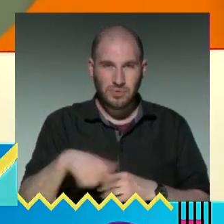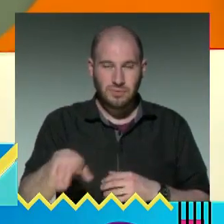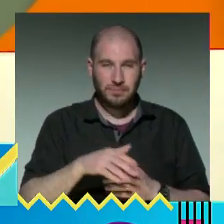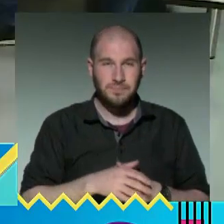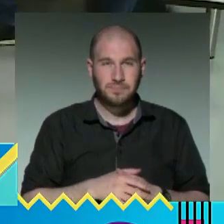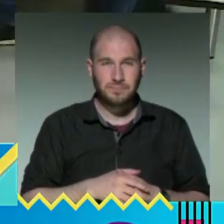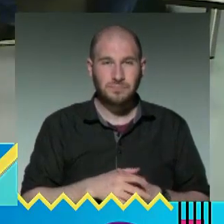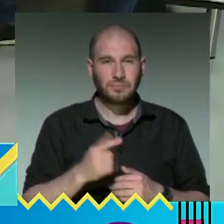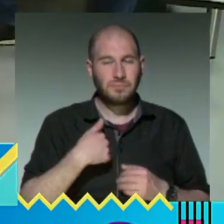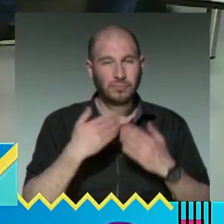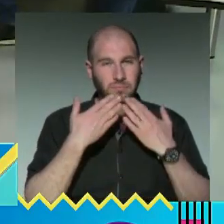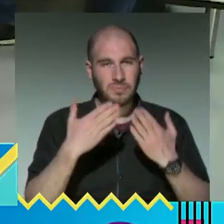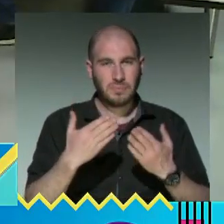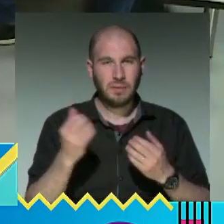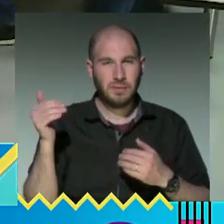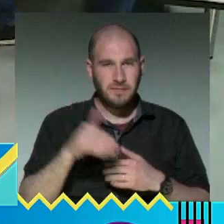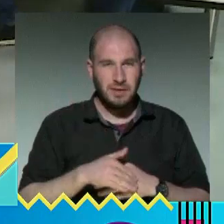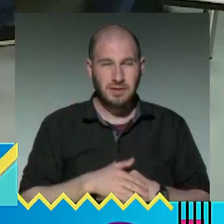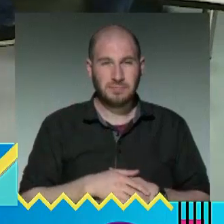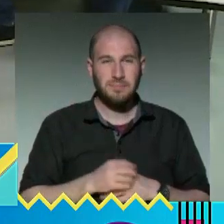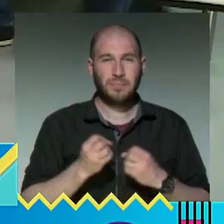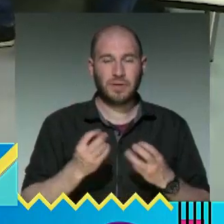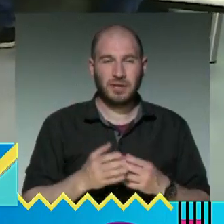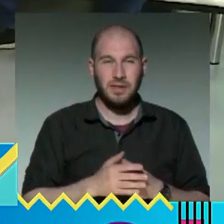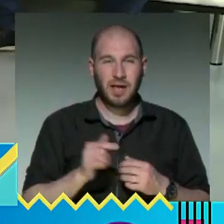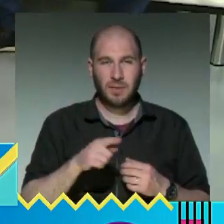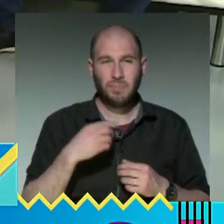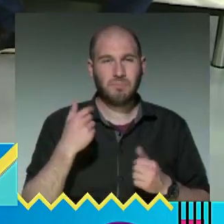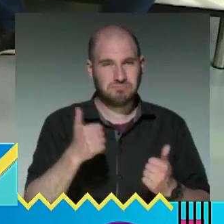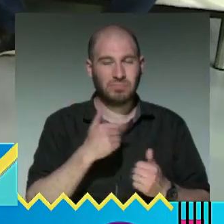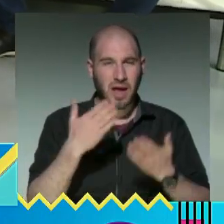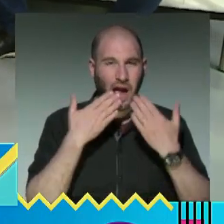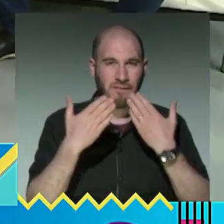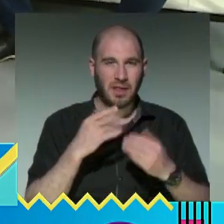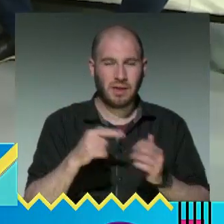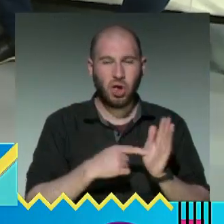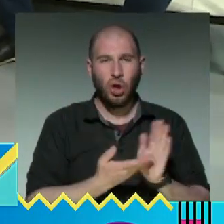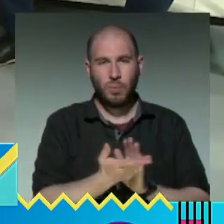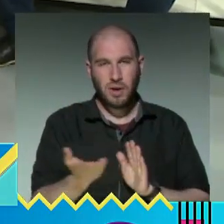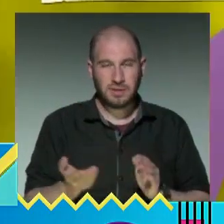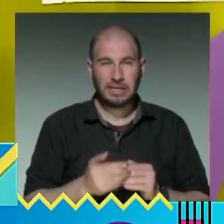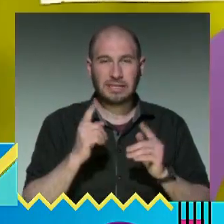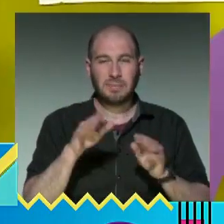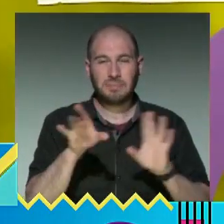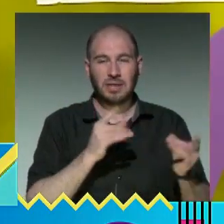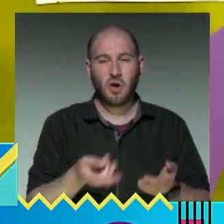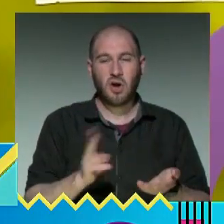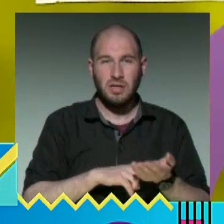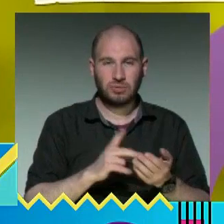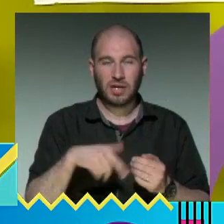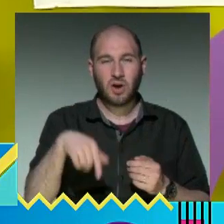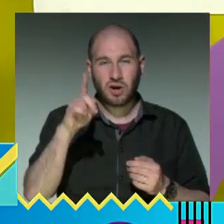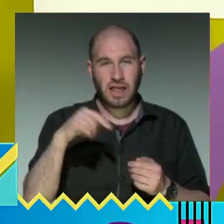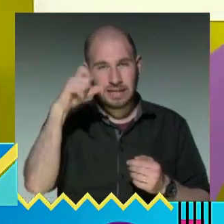proceso. Bueno, yo quiero agradecerles por haber venido, porque está buenísimo que hablemos de esto, darlo a conocer, invitarlos nuevamente a ustedes a las